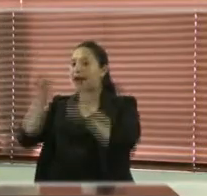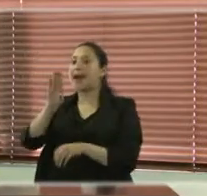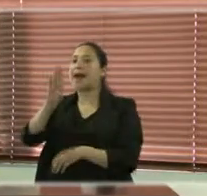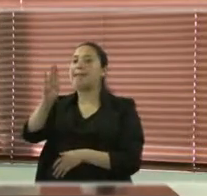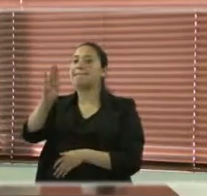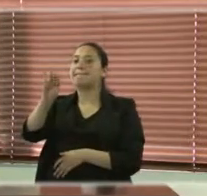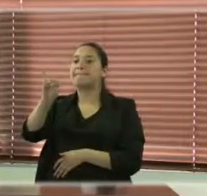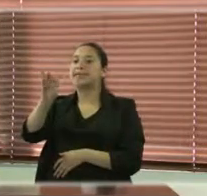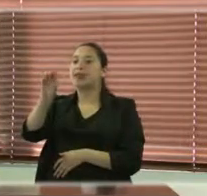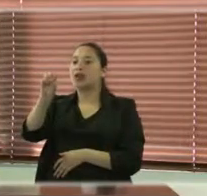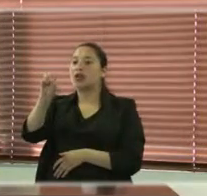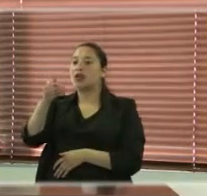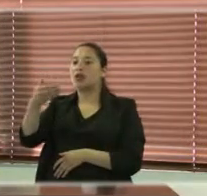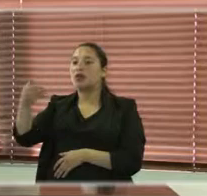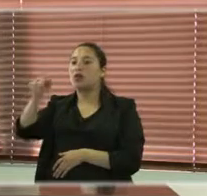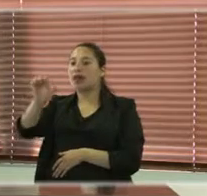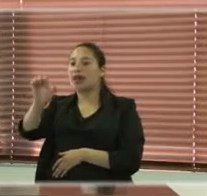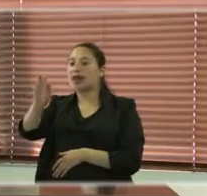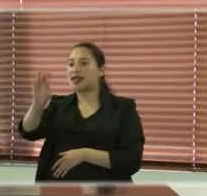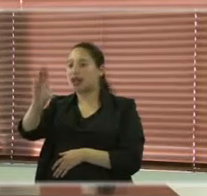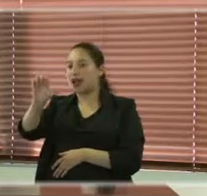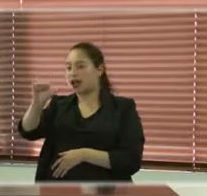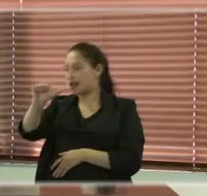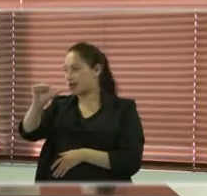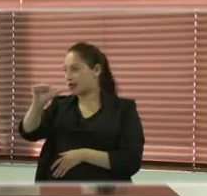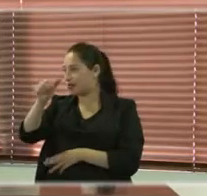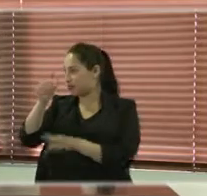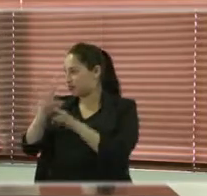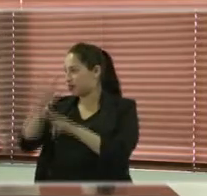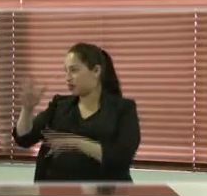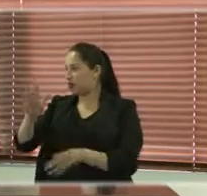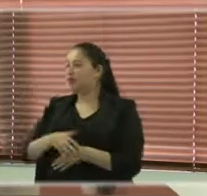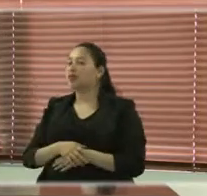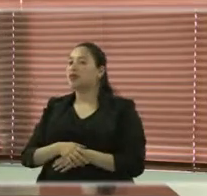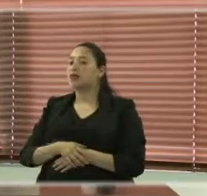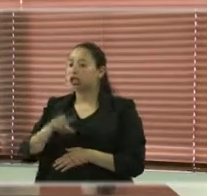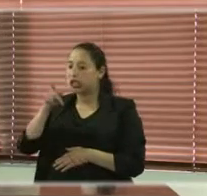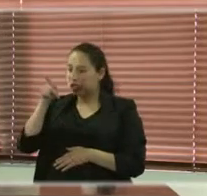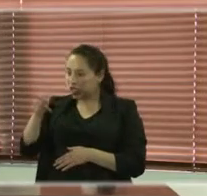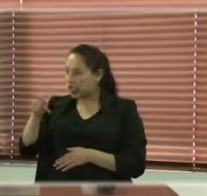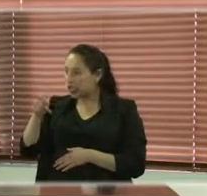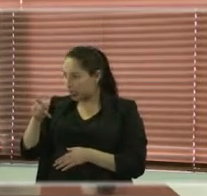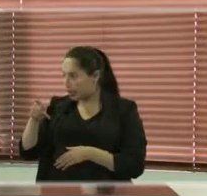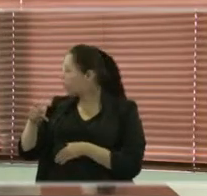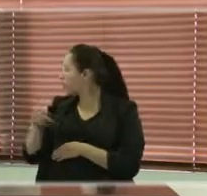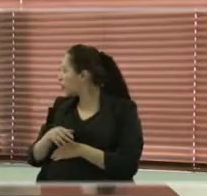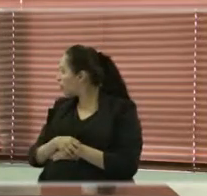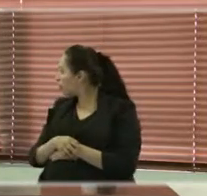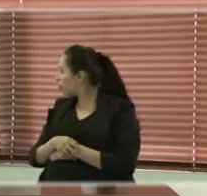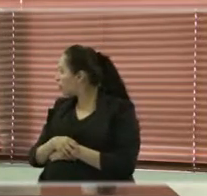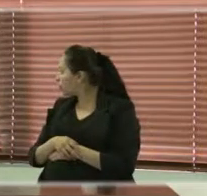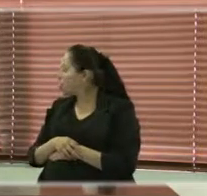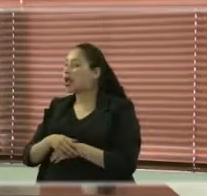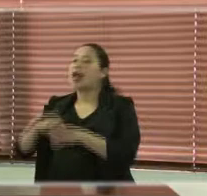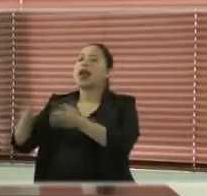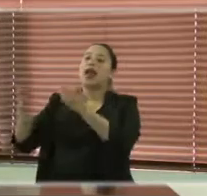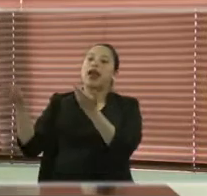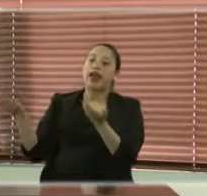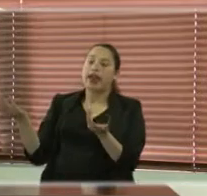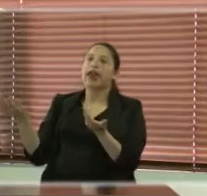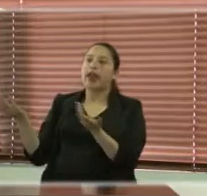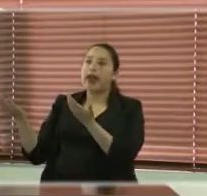que autorizaba justamente la esterilización de personas con discapacidad